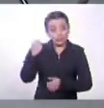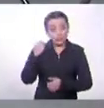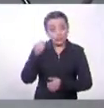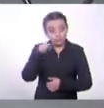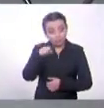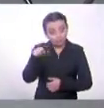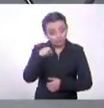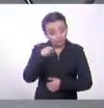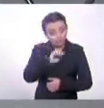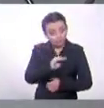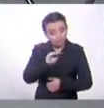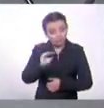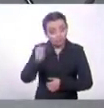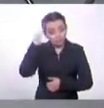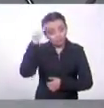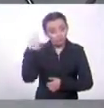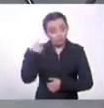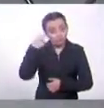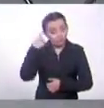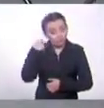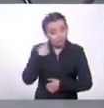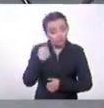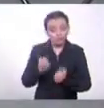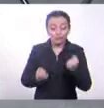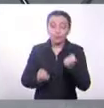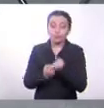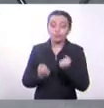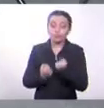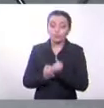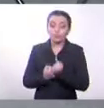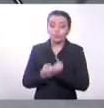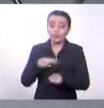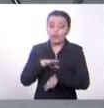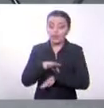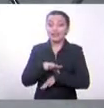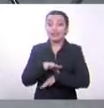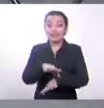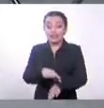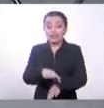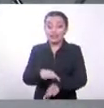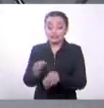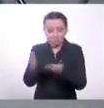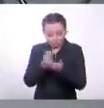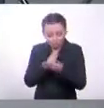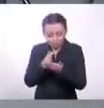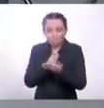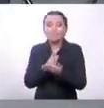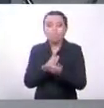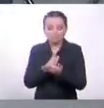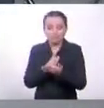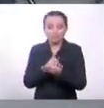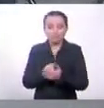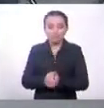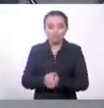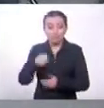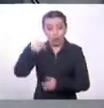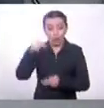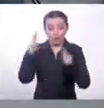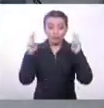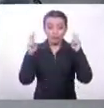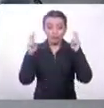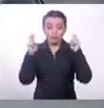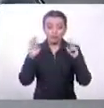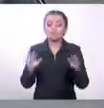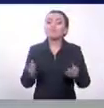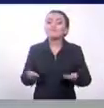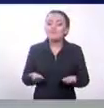esto pues es un apoyo para las guías que les han proporcionado. Que ellos están trabajando. ¿Y sabes cuál es el tema que vamos a abordar hoy? Ahora